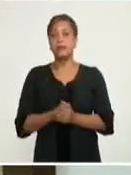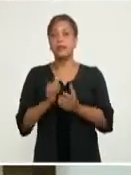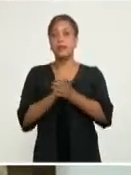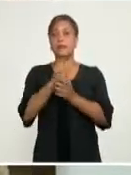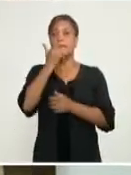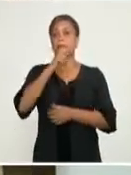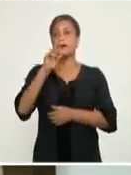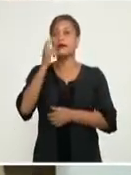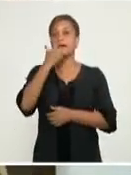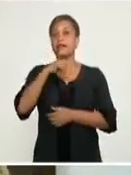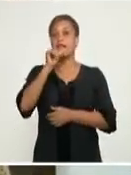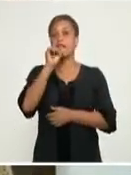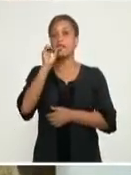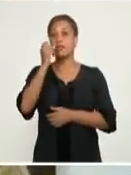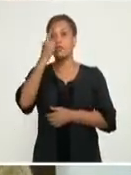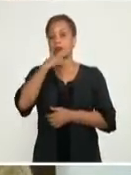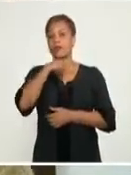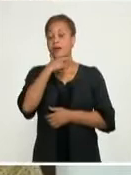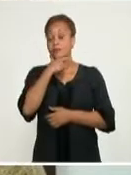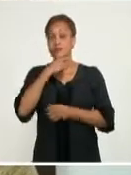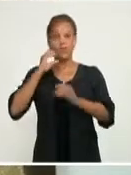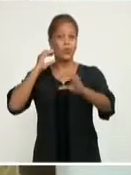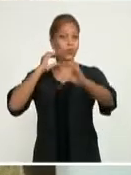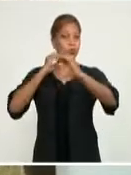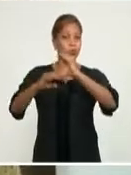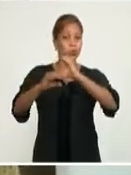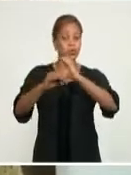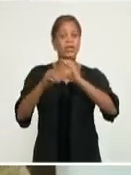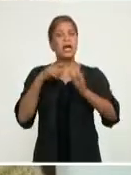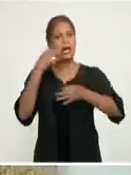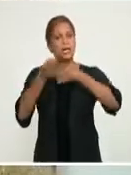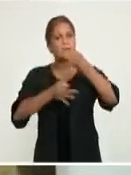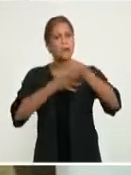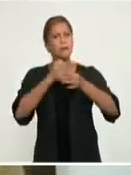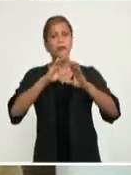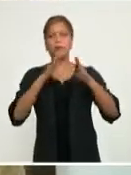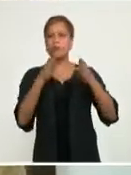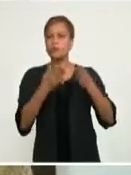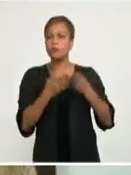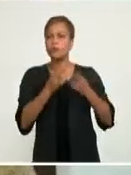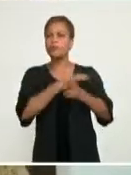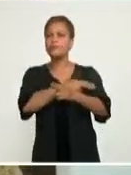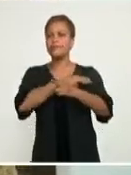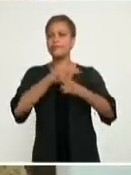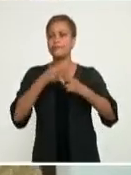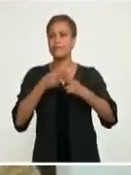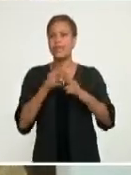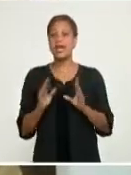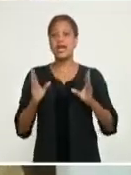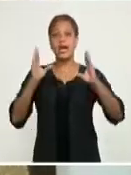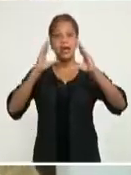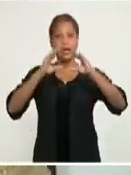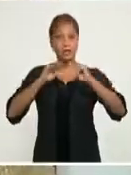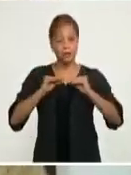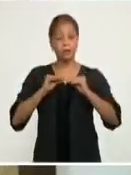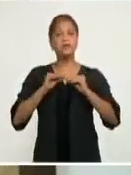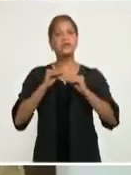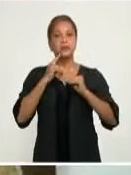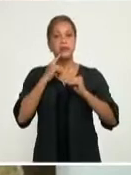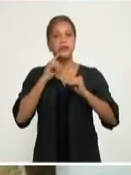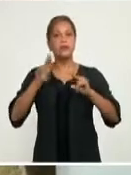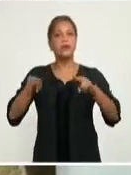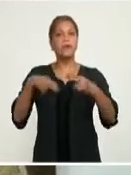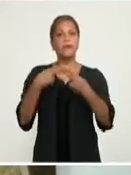complace saludarlos y saludarlos a todos para contarles lo que ha sucedido anoche en una nueva jornada, la tercera en